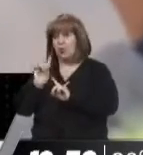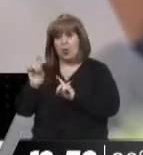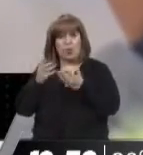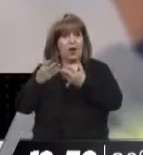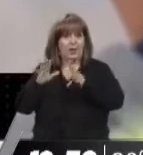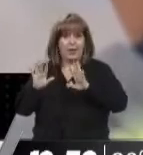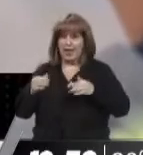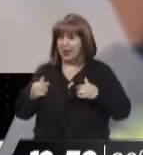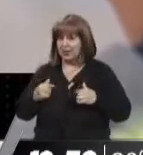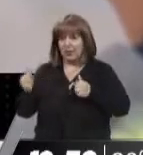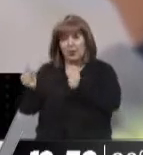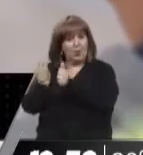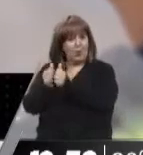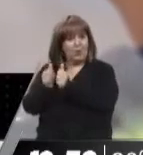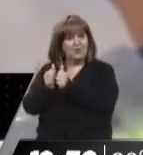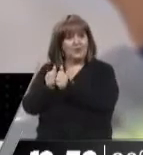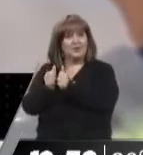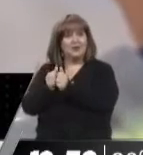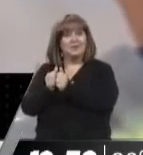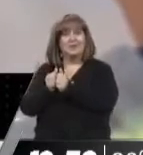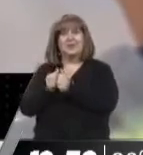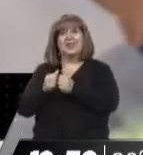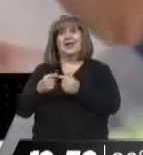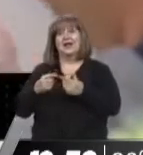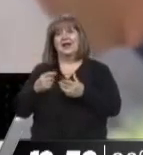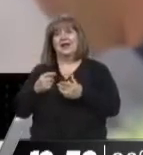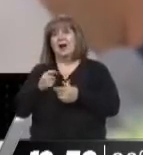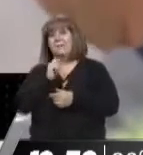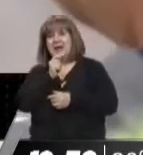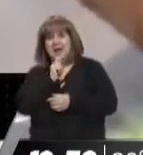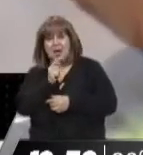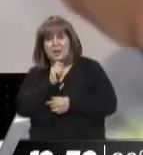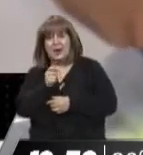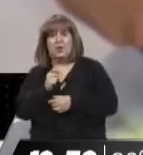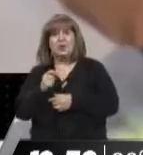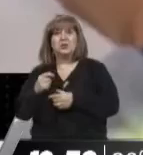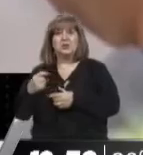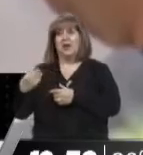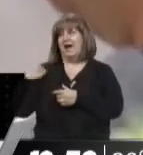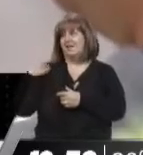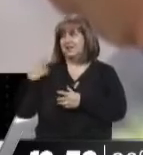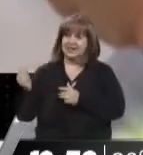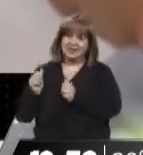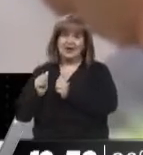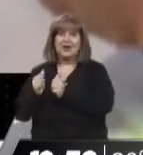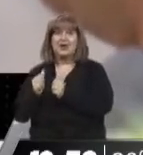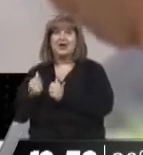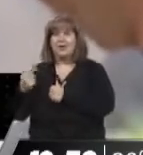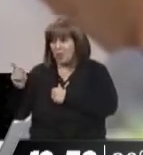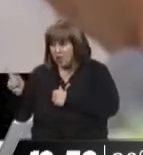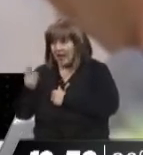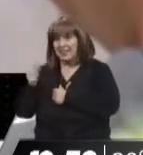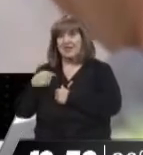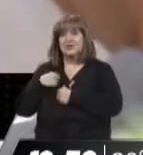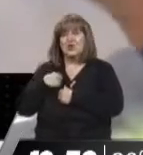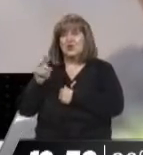todo conmigo. Es más, hasta cada nota o cada cosa la quería compartir conmigo. Y yo le decía, no, amor, yo